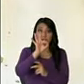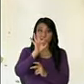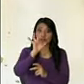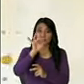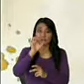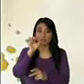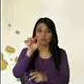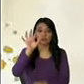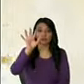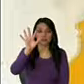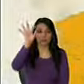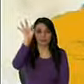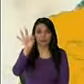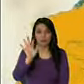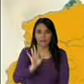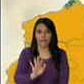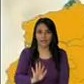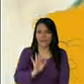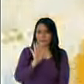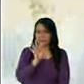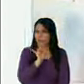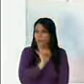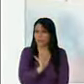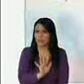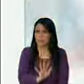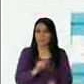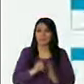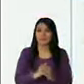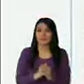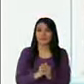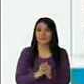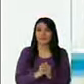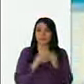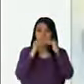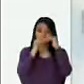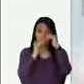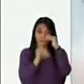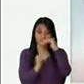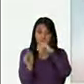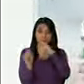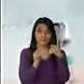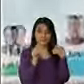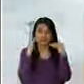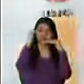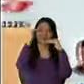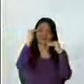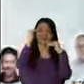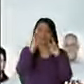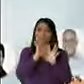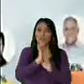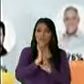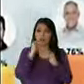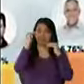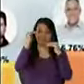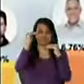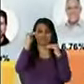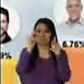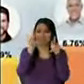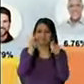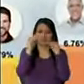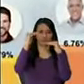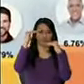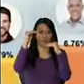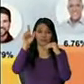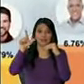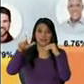98.5, sigue exactamente igual, mire usted. Y se mantiene, o sea, como no hay resultados, sigue exactamente igual. Lenín